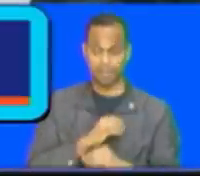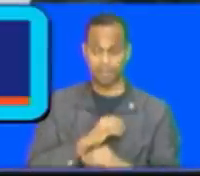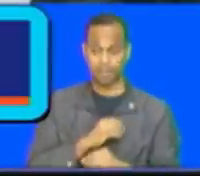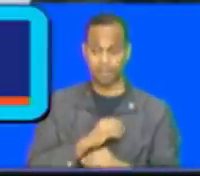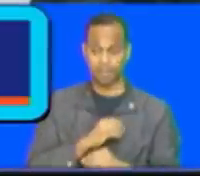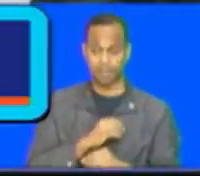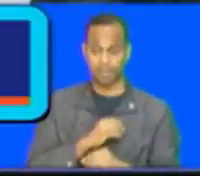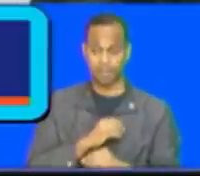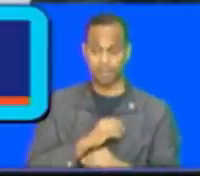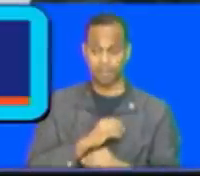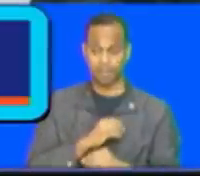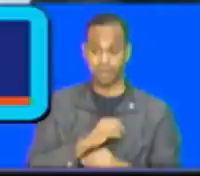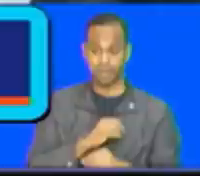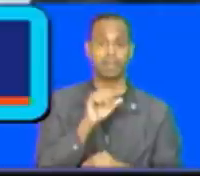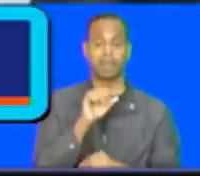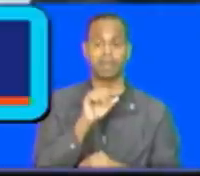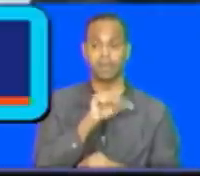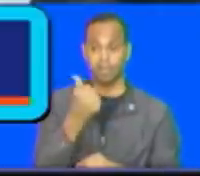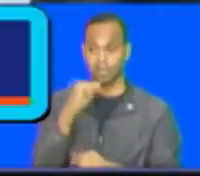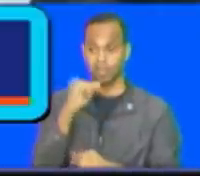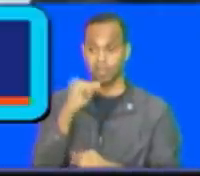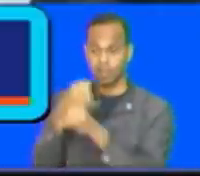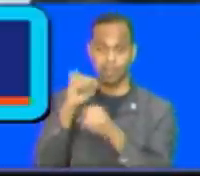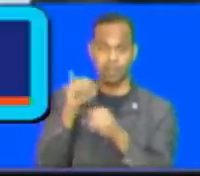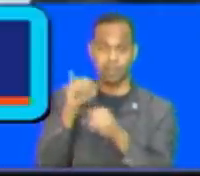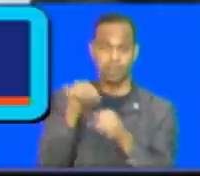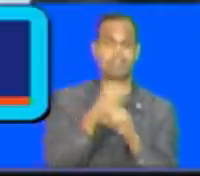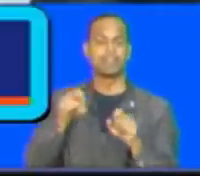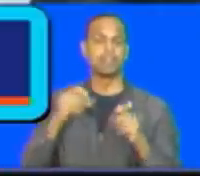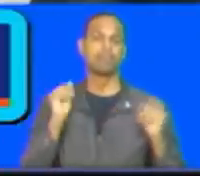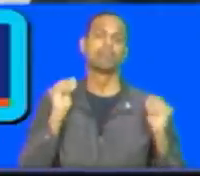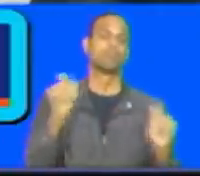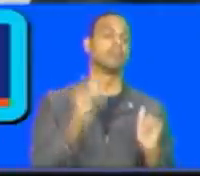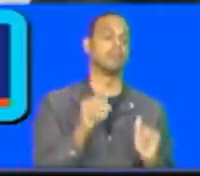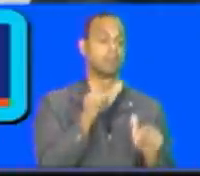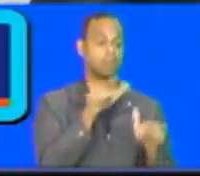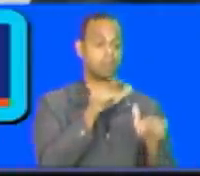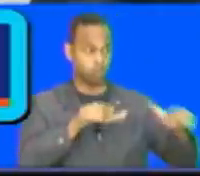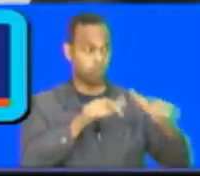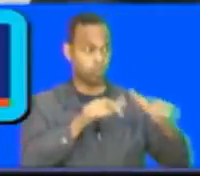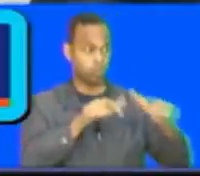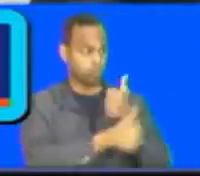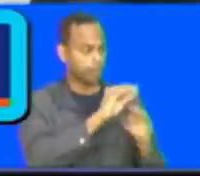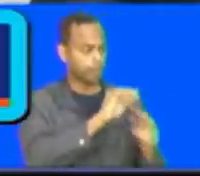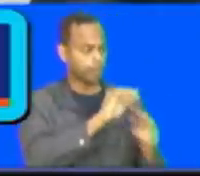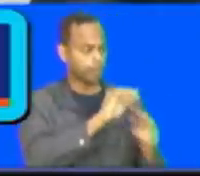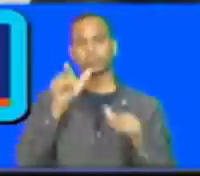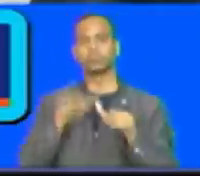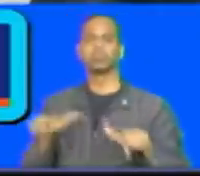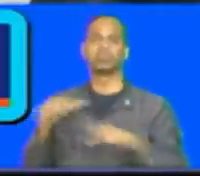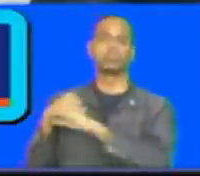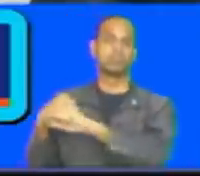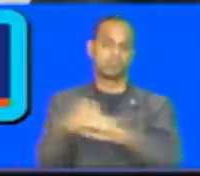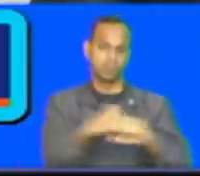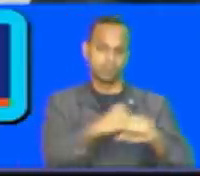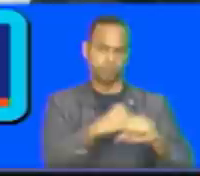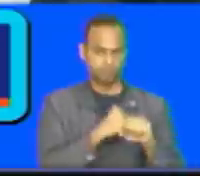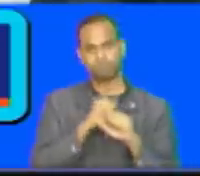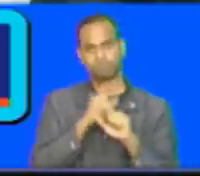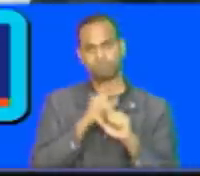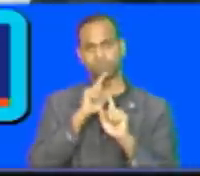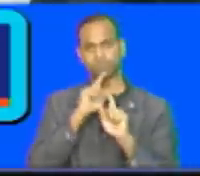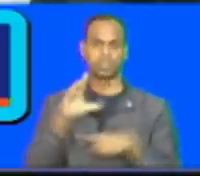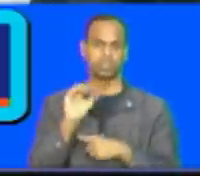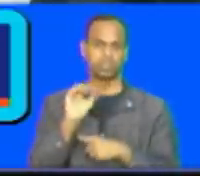instituciones, deben proceder a hacer las evacuaciones de carácter preventivo y obligatoria ordenada por este Centro de